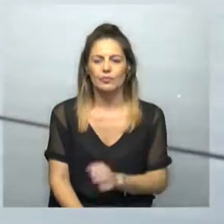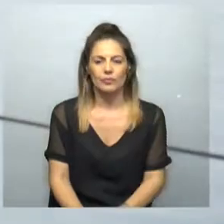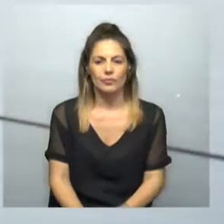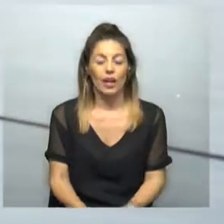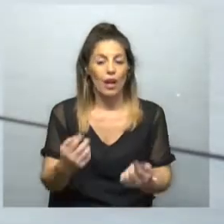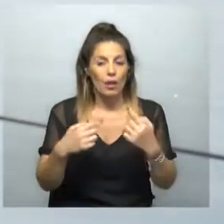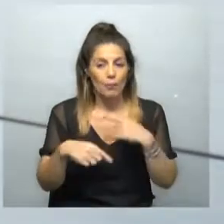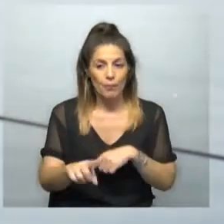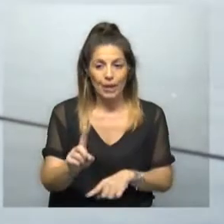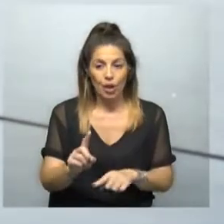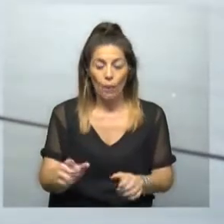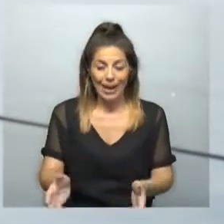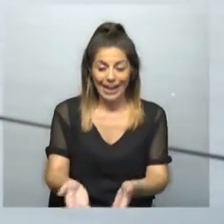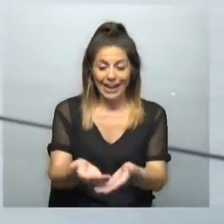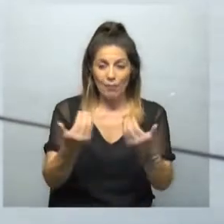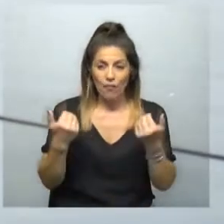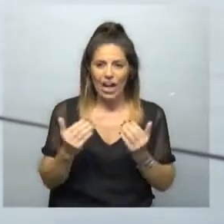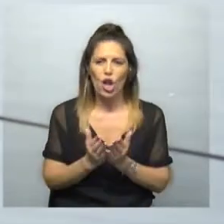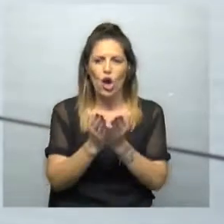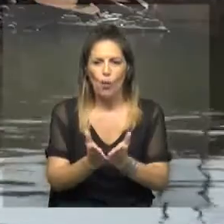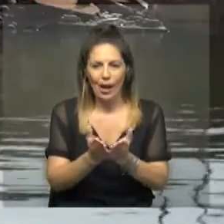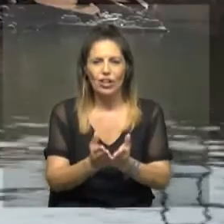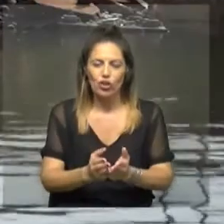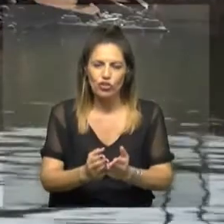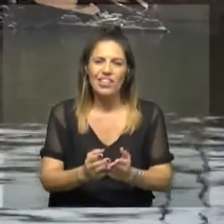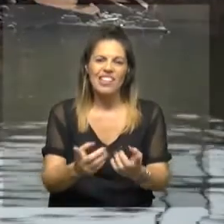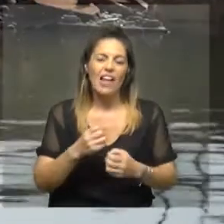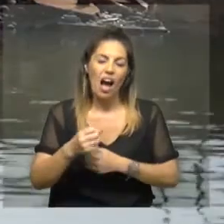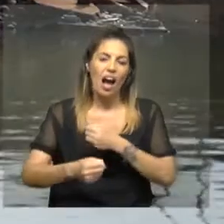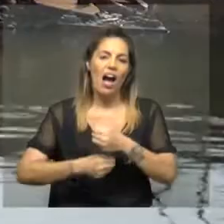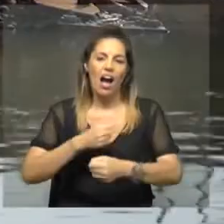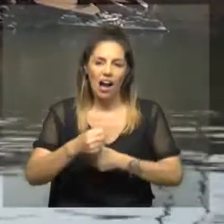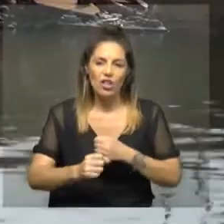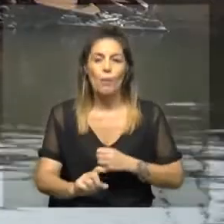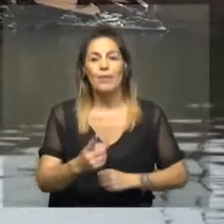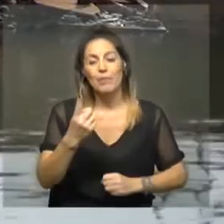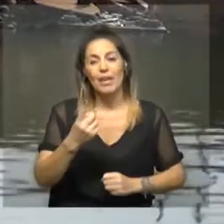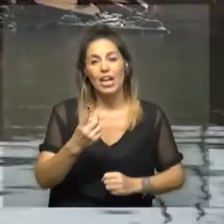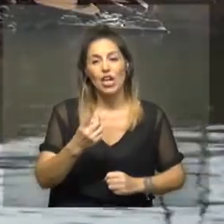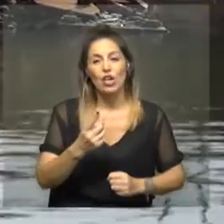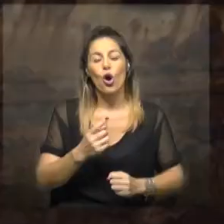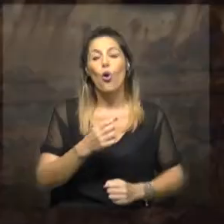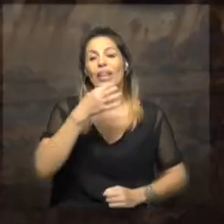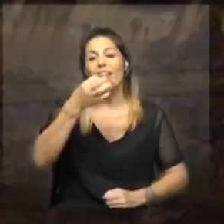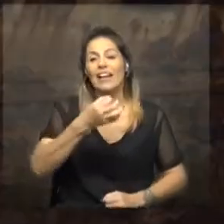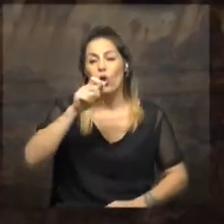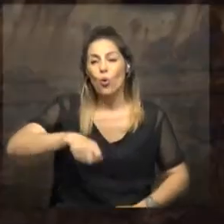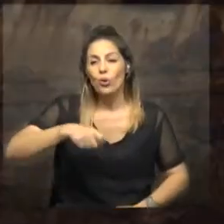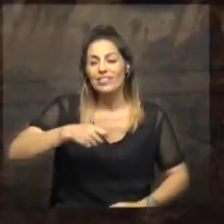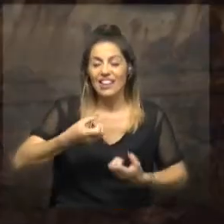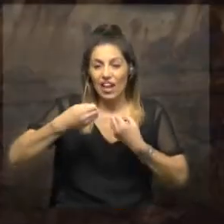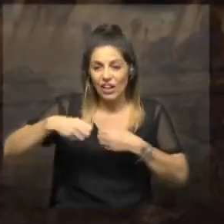Sin embargo, para remover los barcos suelen pasar años, porque requiere que haya una declaración judicial de abandono del buque y una